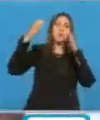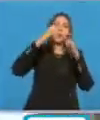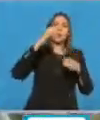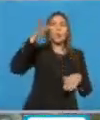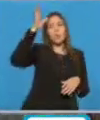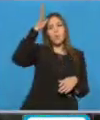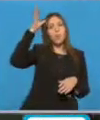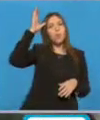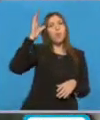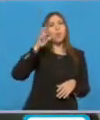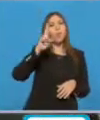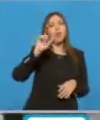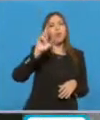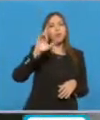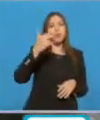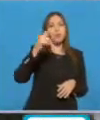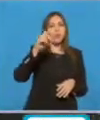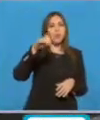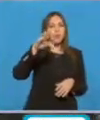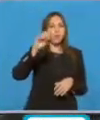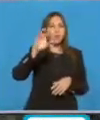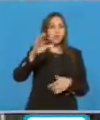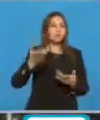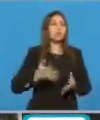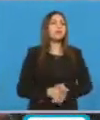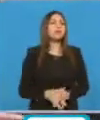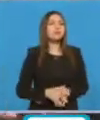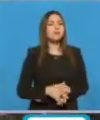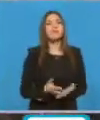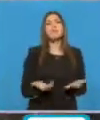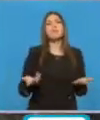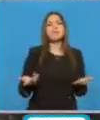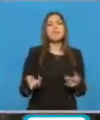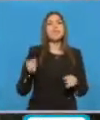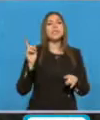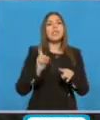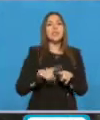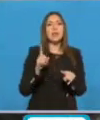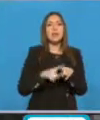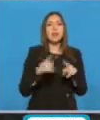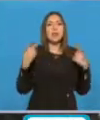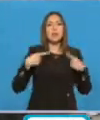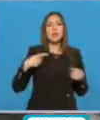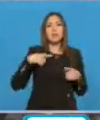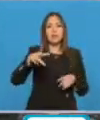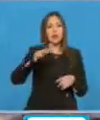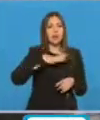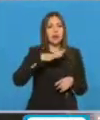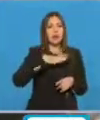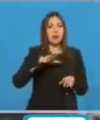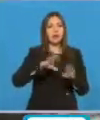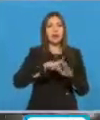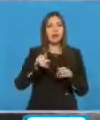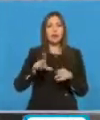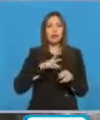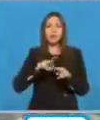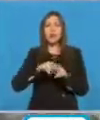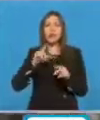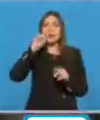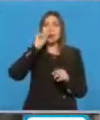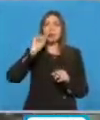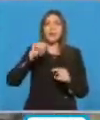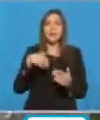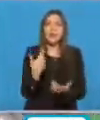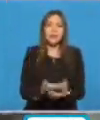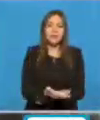Claro, tío Alberto, ay, ¿quién no? ¿Quién no, tío Alberto? Abusado, dígame, ahí hay un escaloncito, ya me iba a ir ahora sí